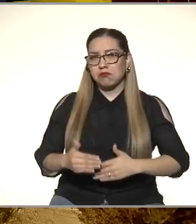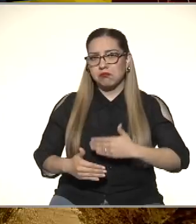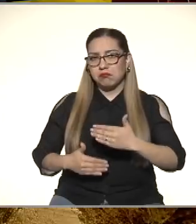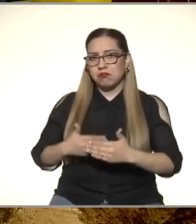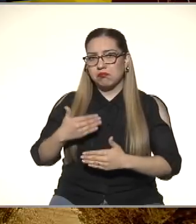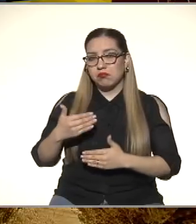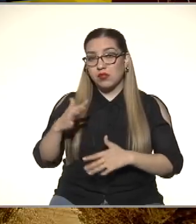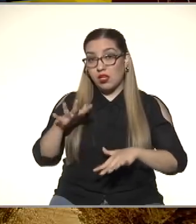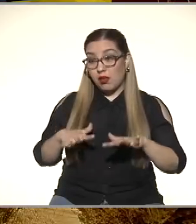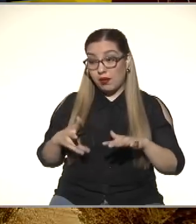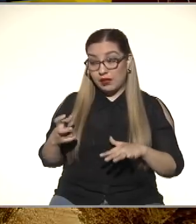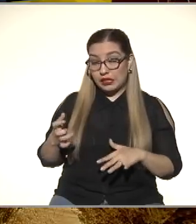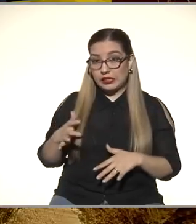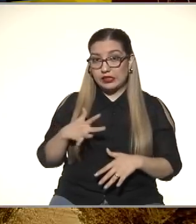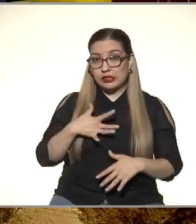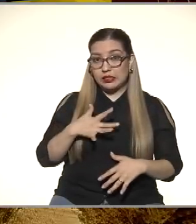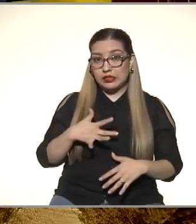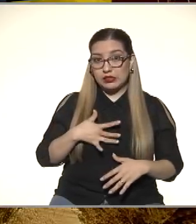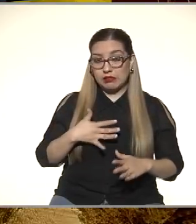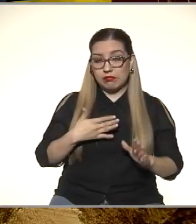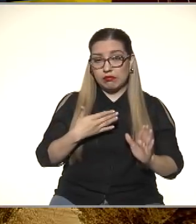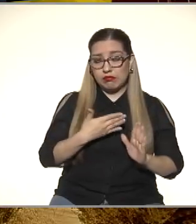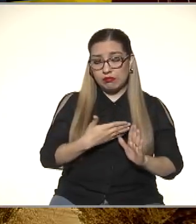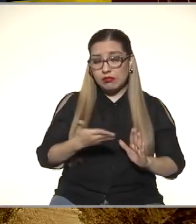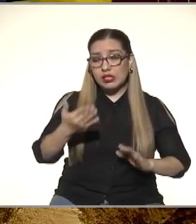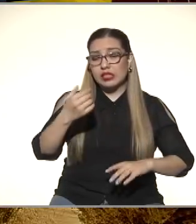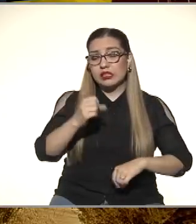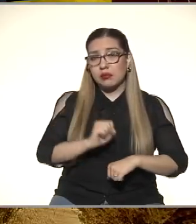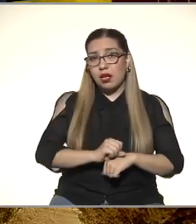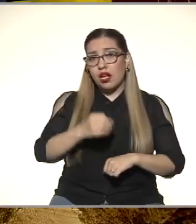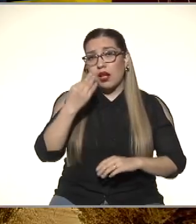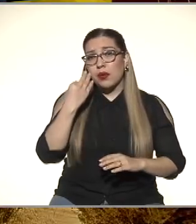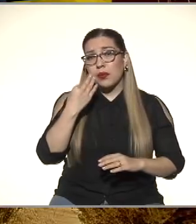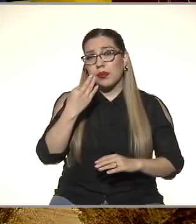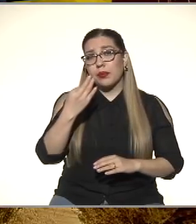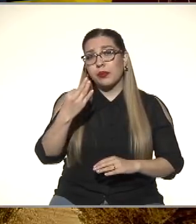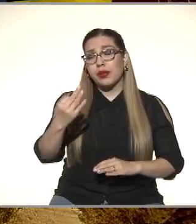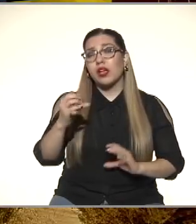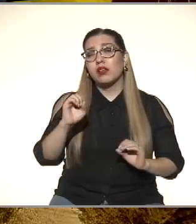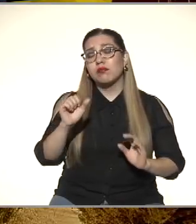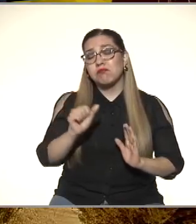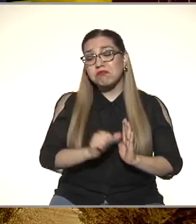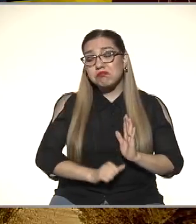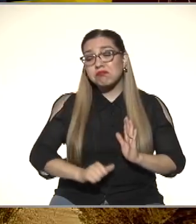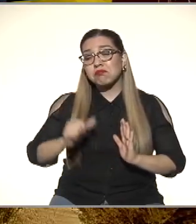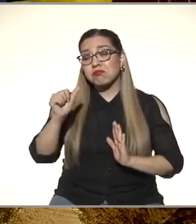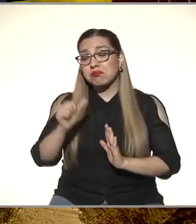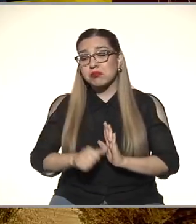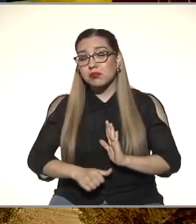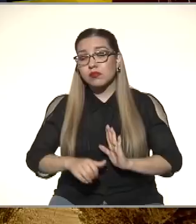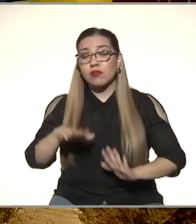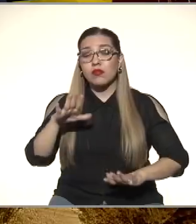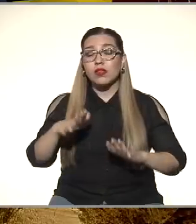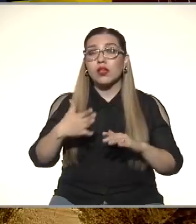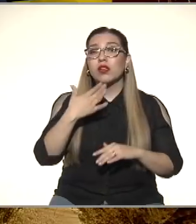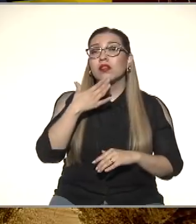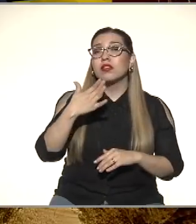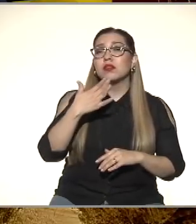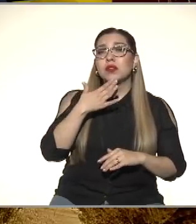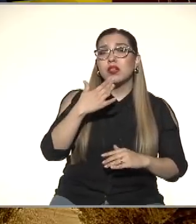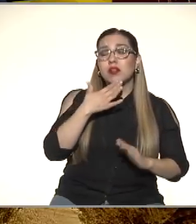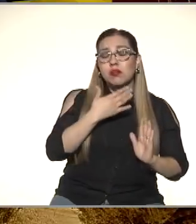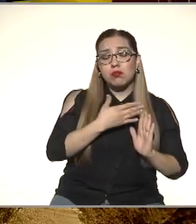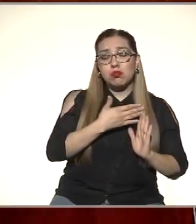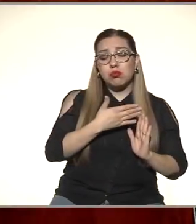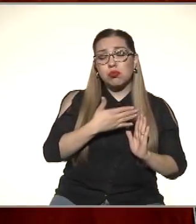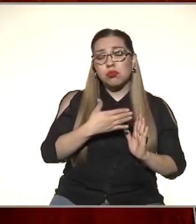dura semanas, meses. Porque así es, de repente van trabajando bien y un comentario, un comentario,